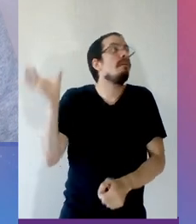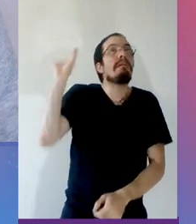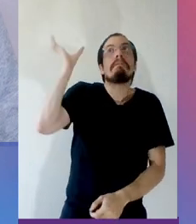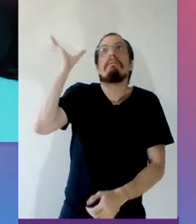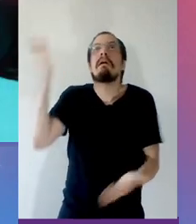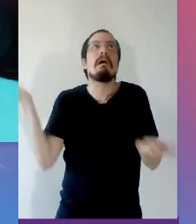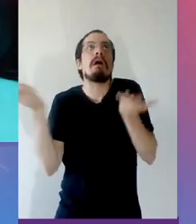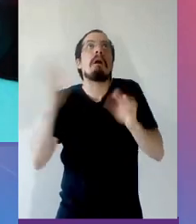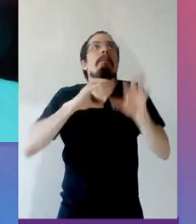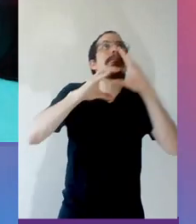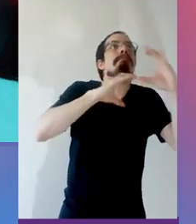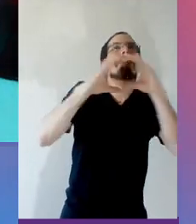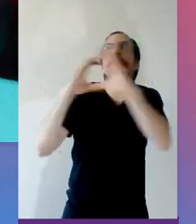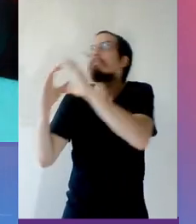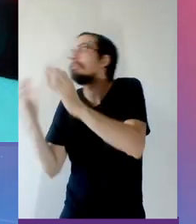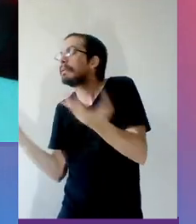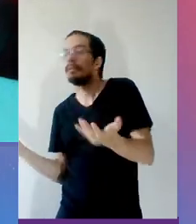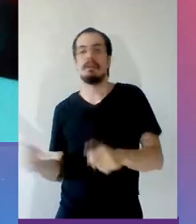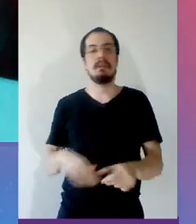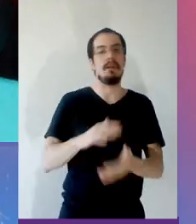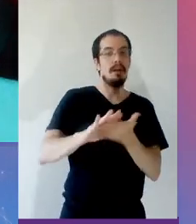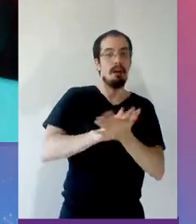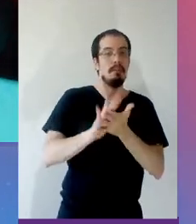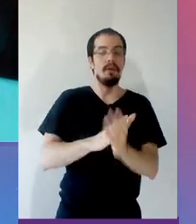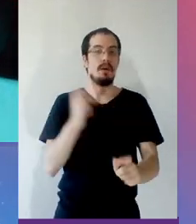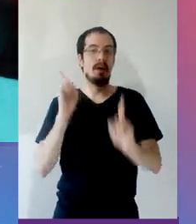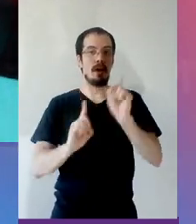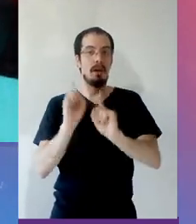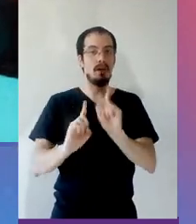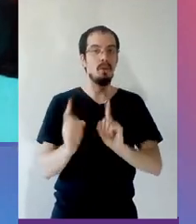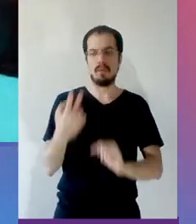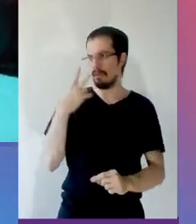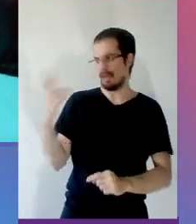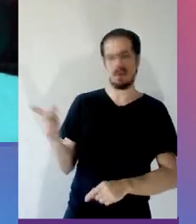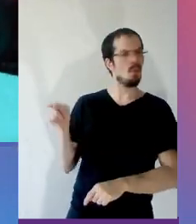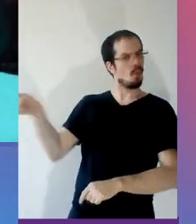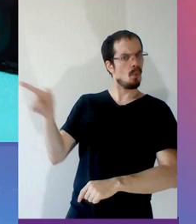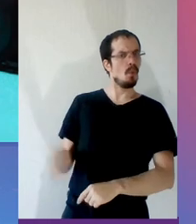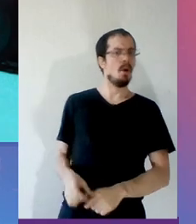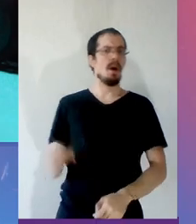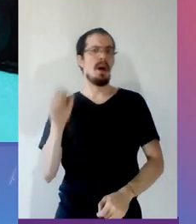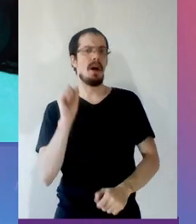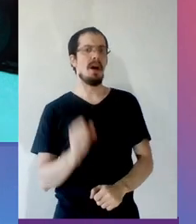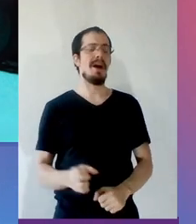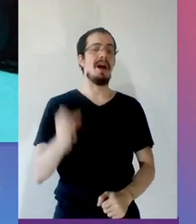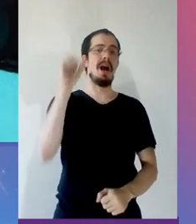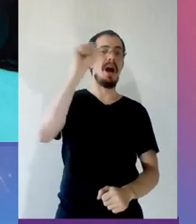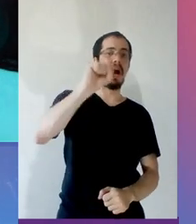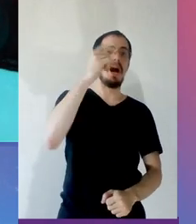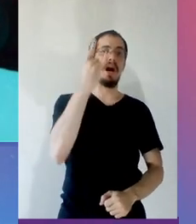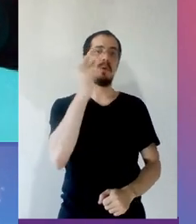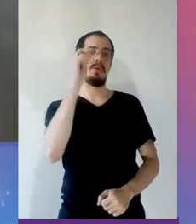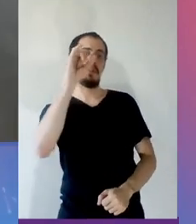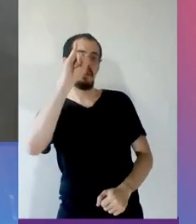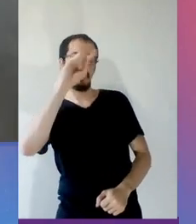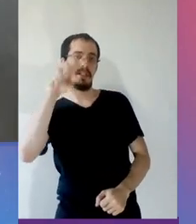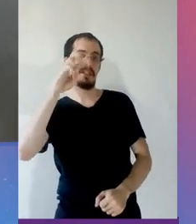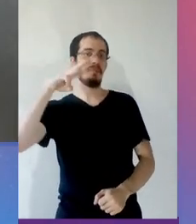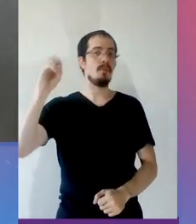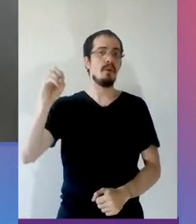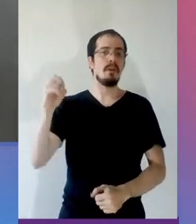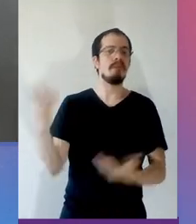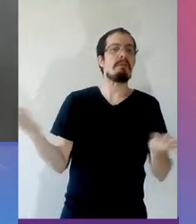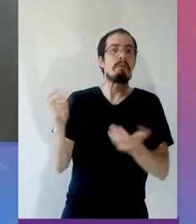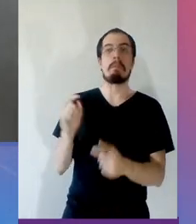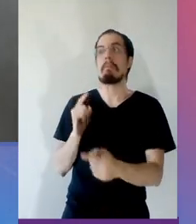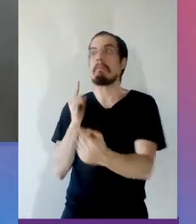incluso como con sospecha de un posible autismo, por ejemplo, porque no pueden interactuar con otros, y a la larga es simplemente una falta de haber